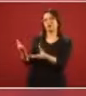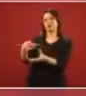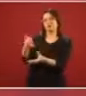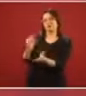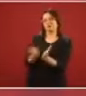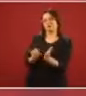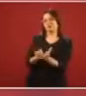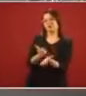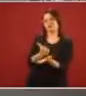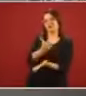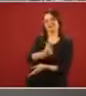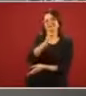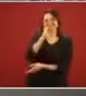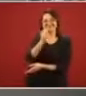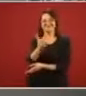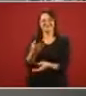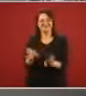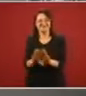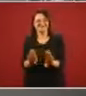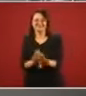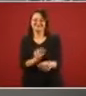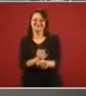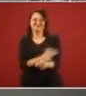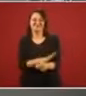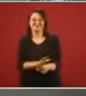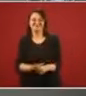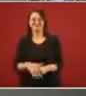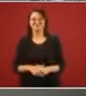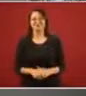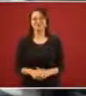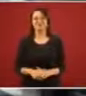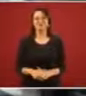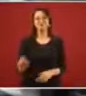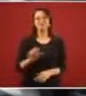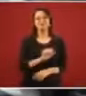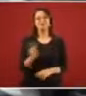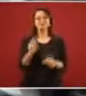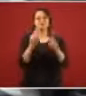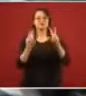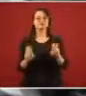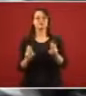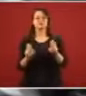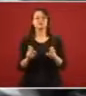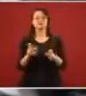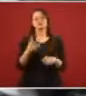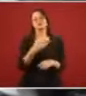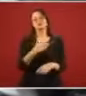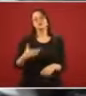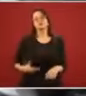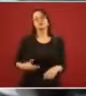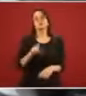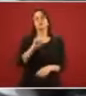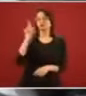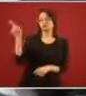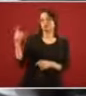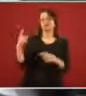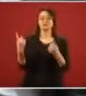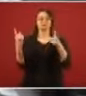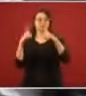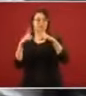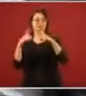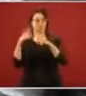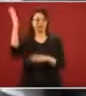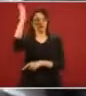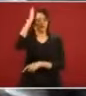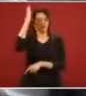En otro tema, presidente, ayer aquí al ladito en la Catedral Metropolitana, el obispo auxiliar de México,